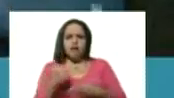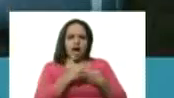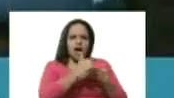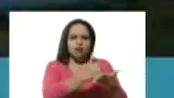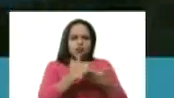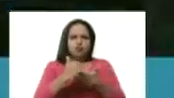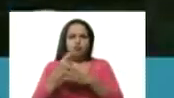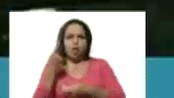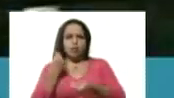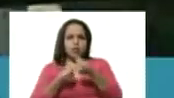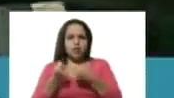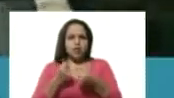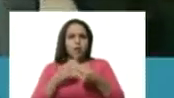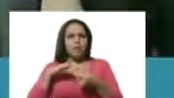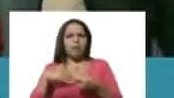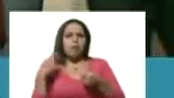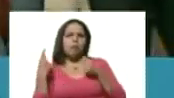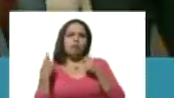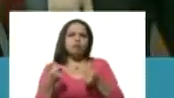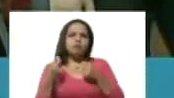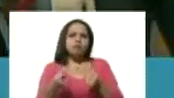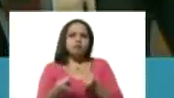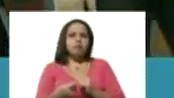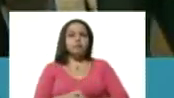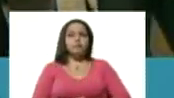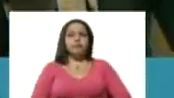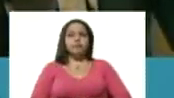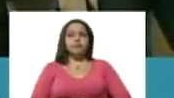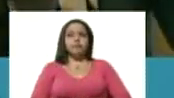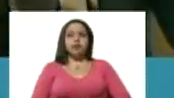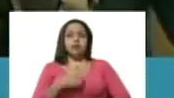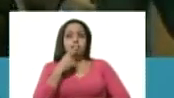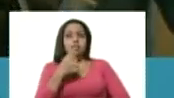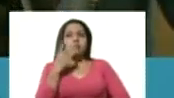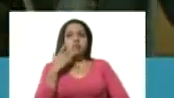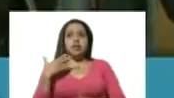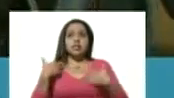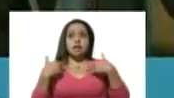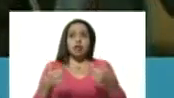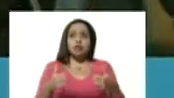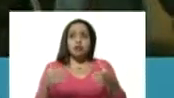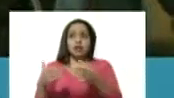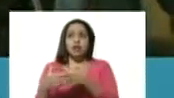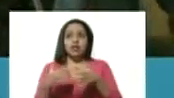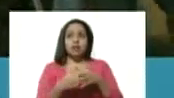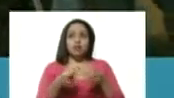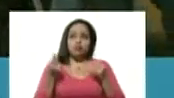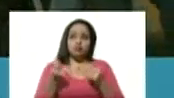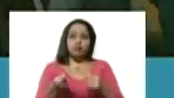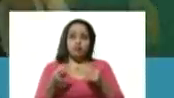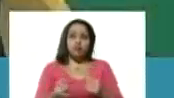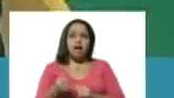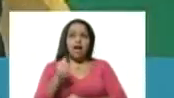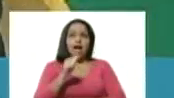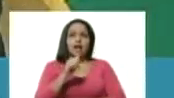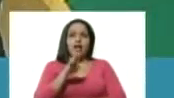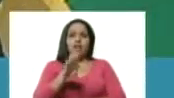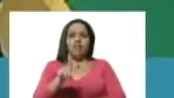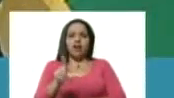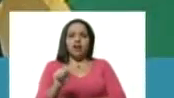reactivar, el primer caso cuando nos referíamos a salud, a equipos, es reactivar Alba Salud.